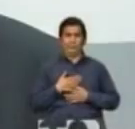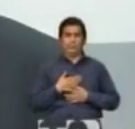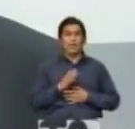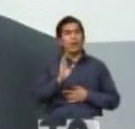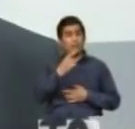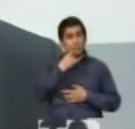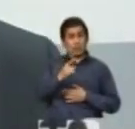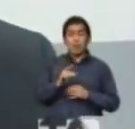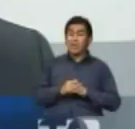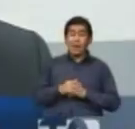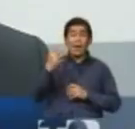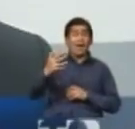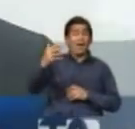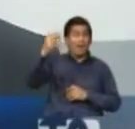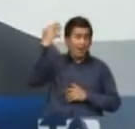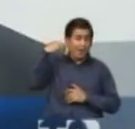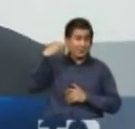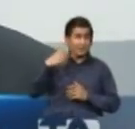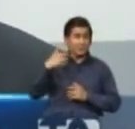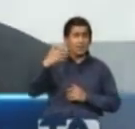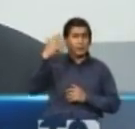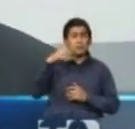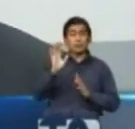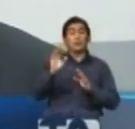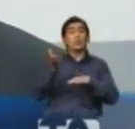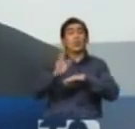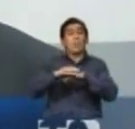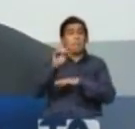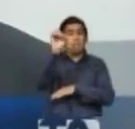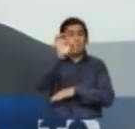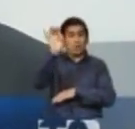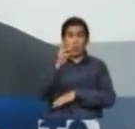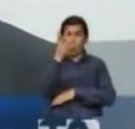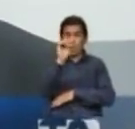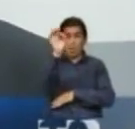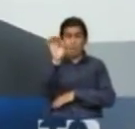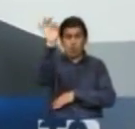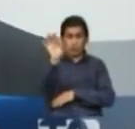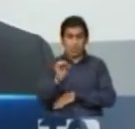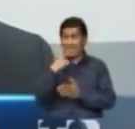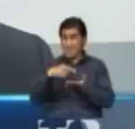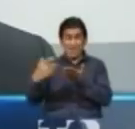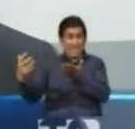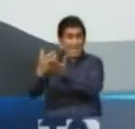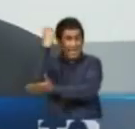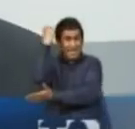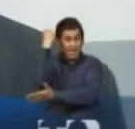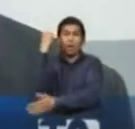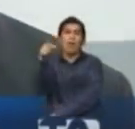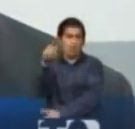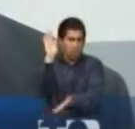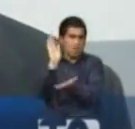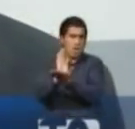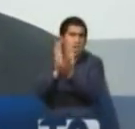estatal. Aquella decisión tan importante podría actuarialmente hacer sostenible el fondo